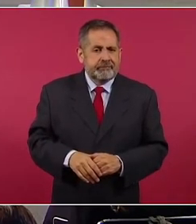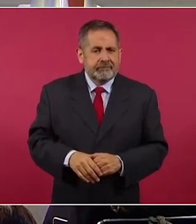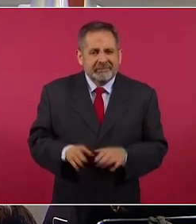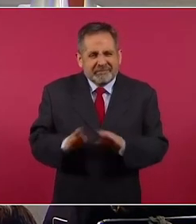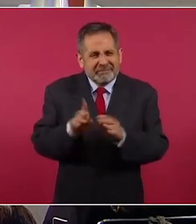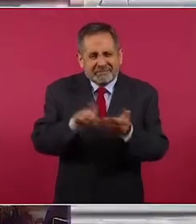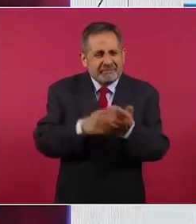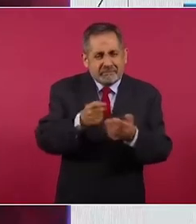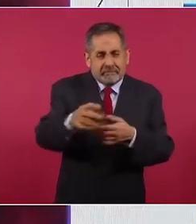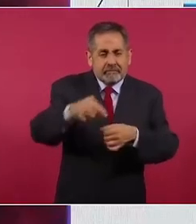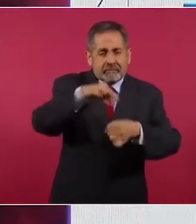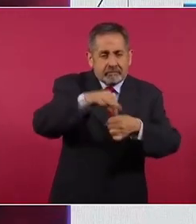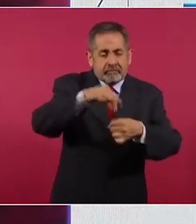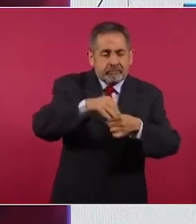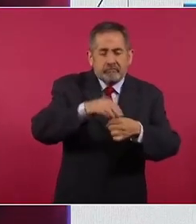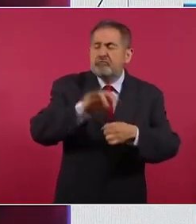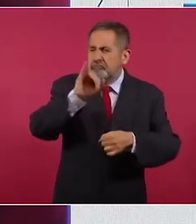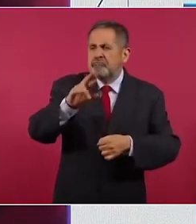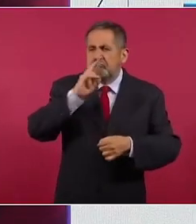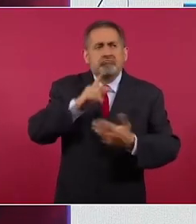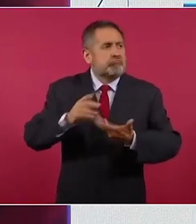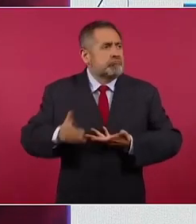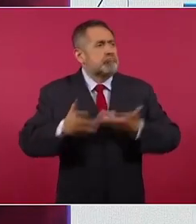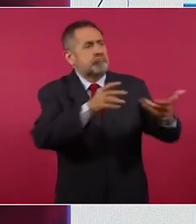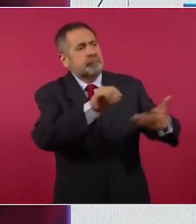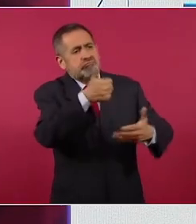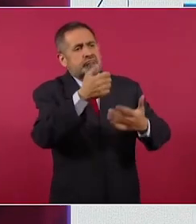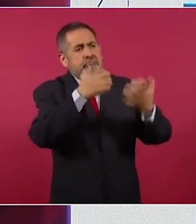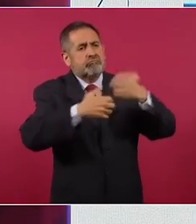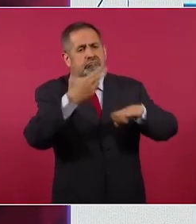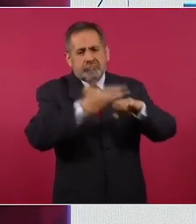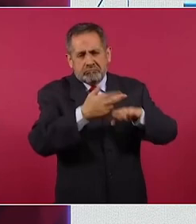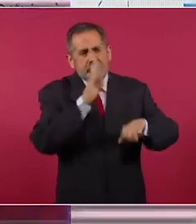¿Legisladores votando por empresas extranjeras?